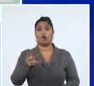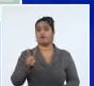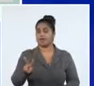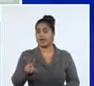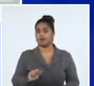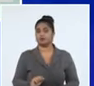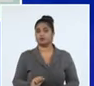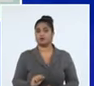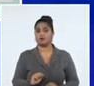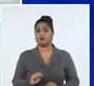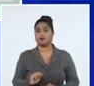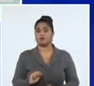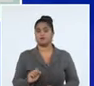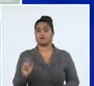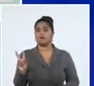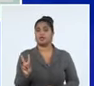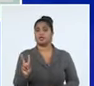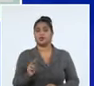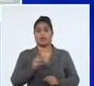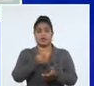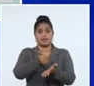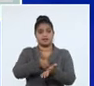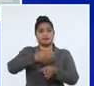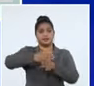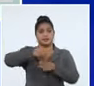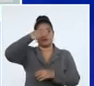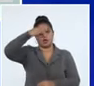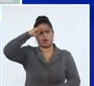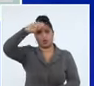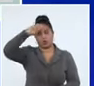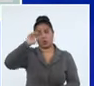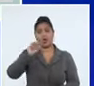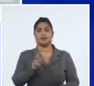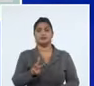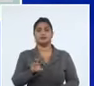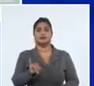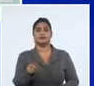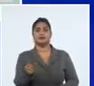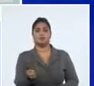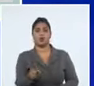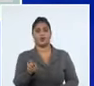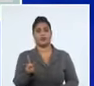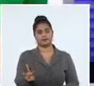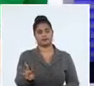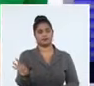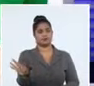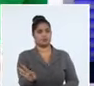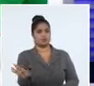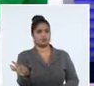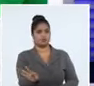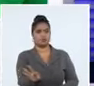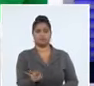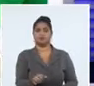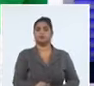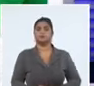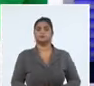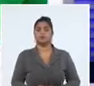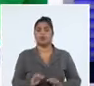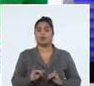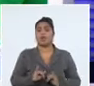con una tasa de 36,3 por 100.000 habitantes. Es el comportamiento también de los aspectos